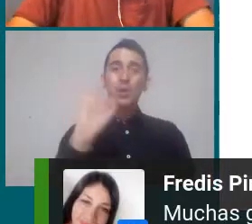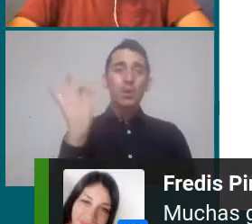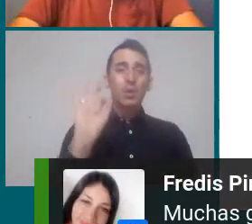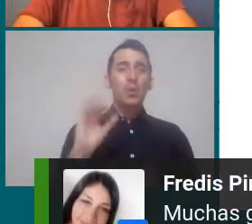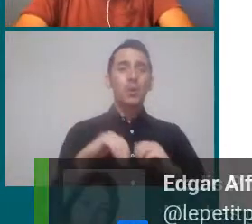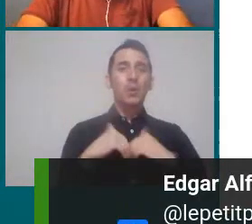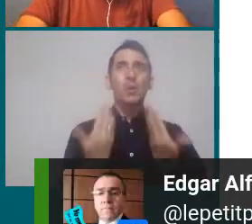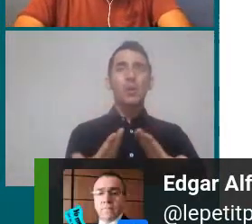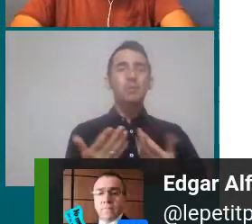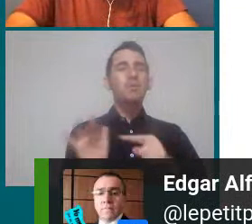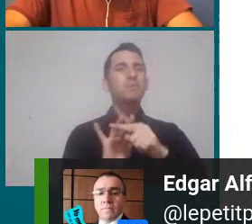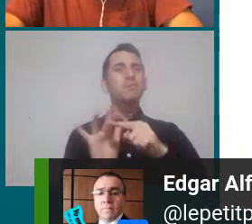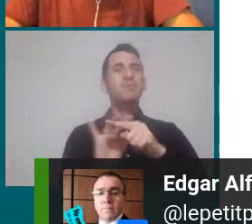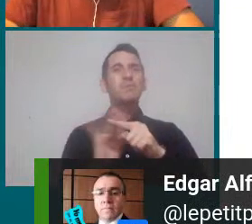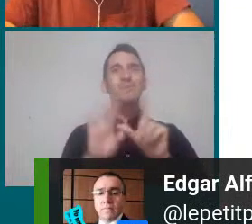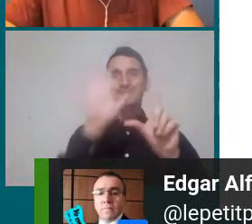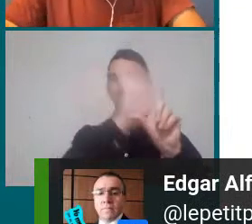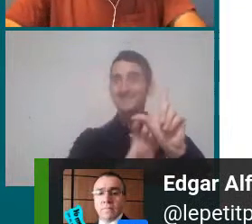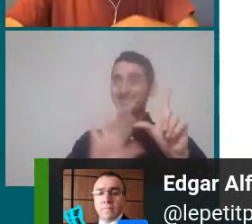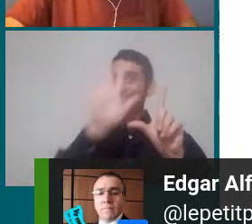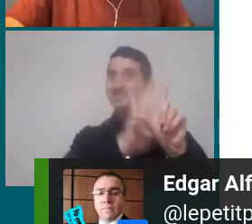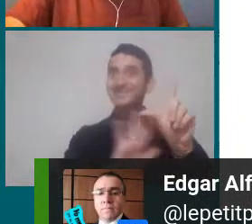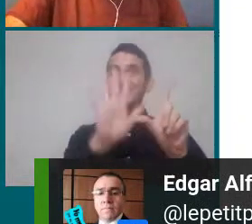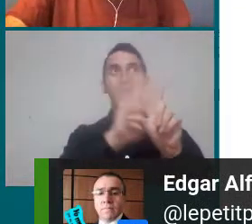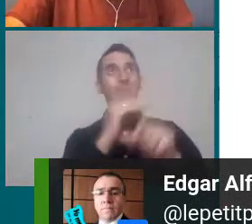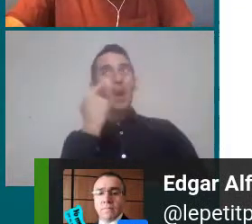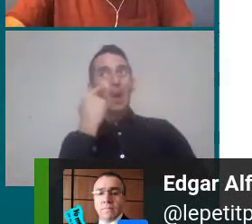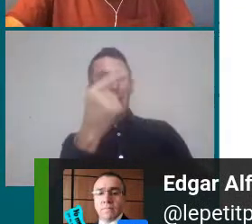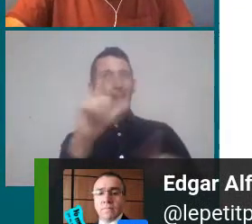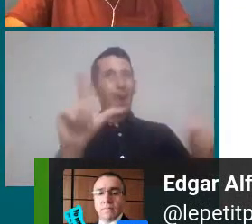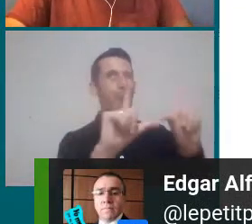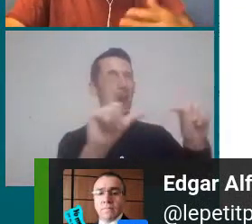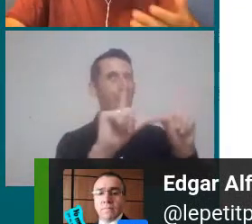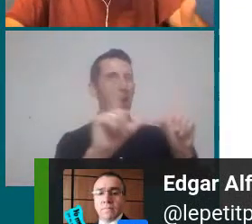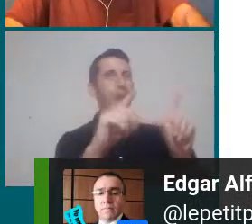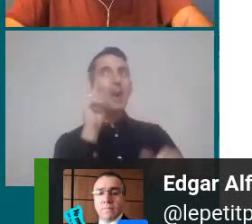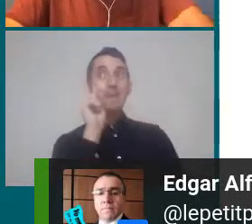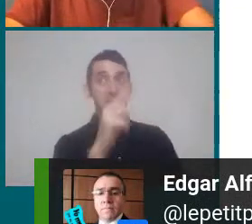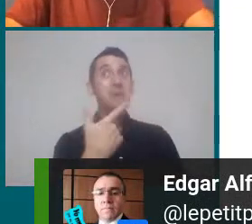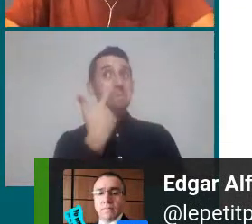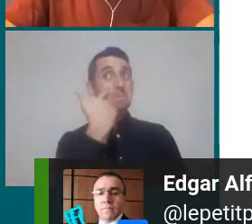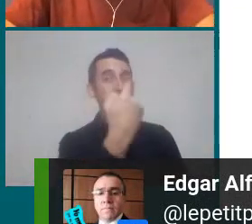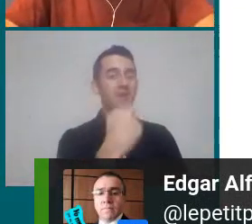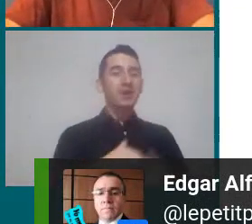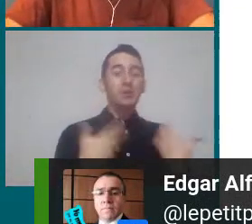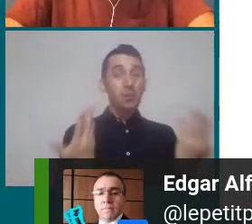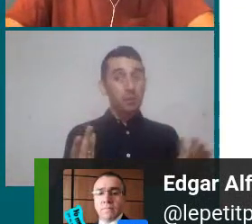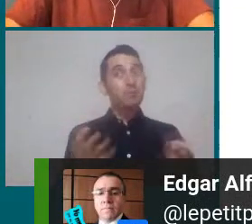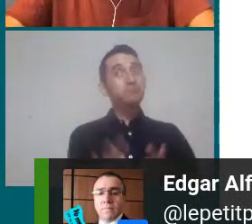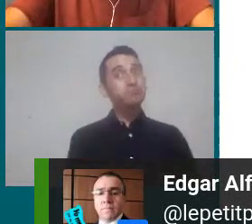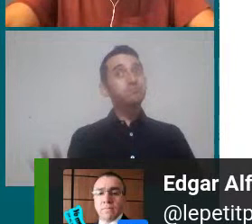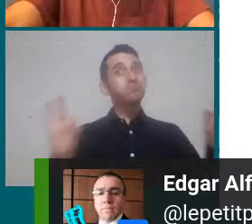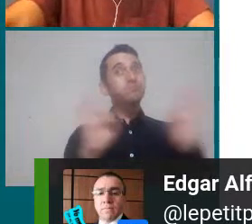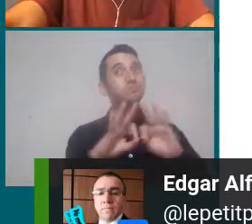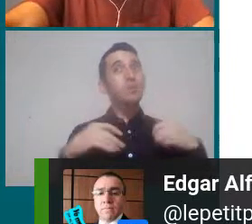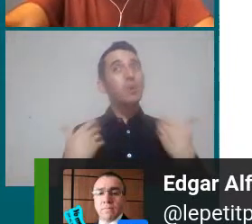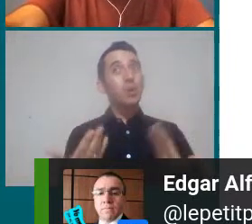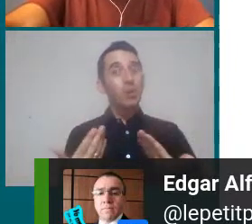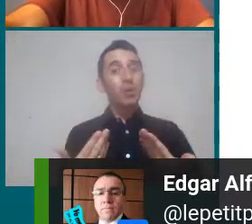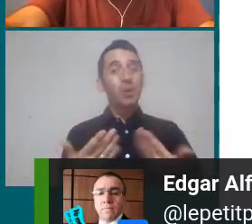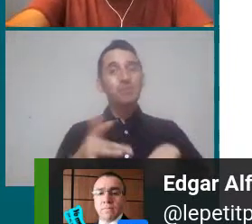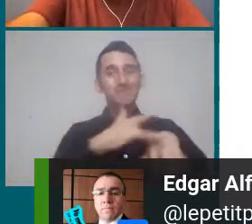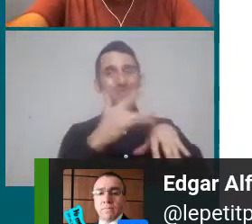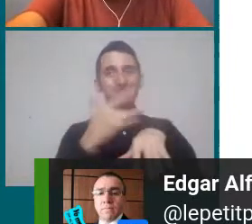O utilizar vídeos, series o otros conceptos, creo que es muy importante para desarrollar estos